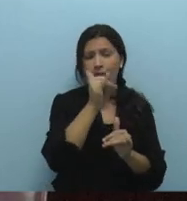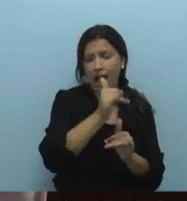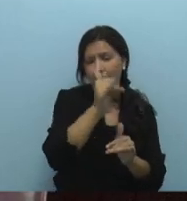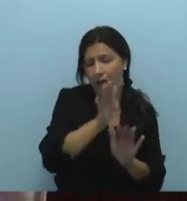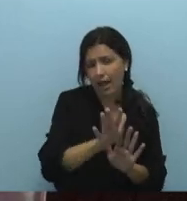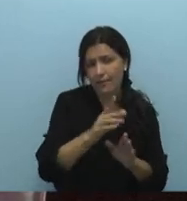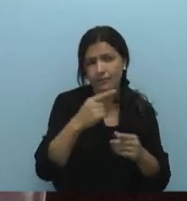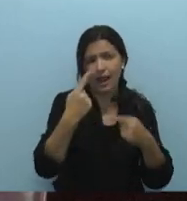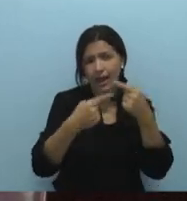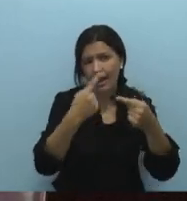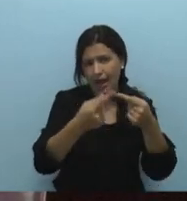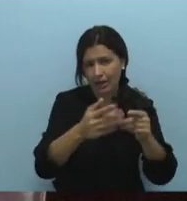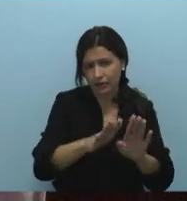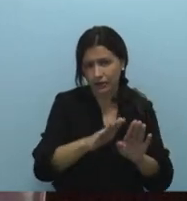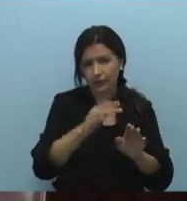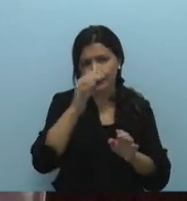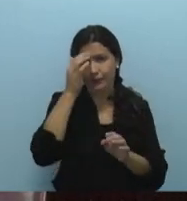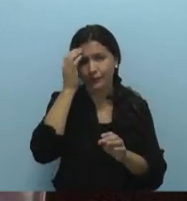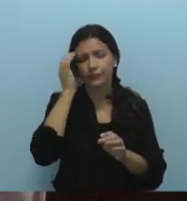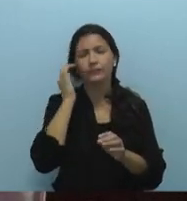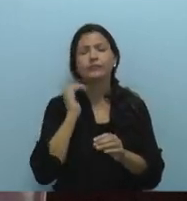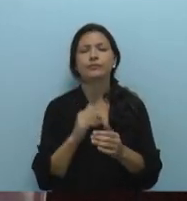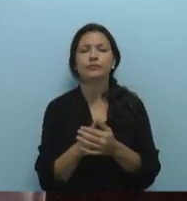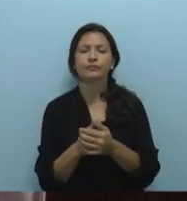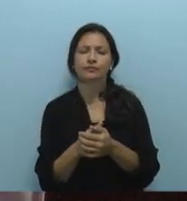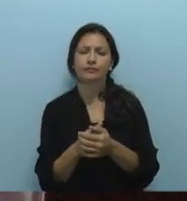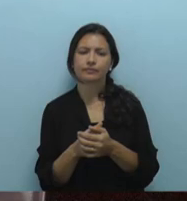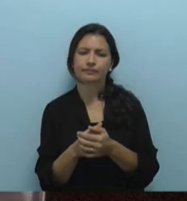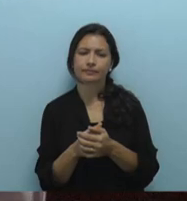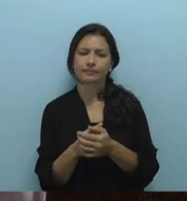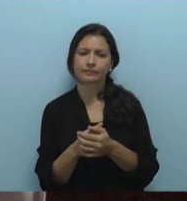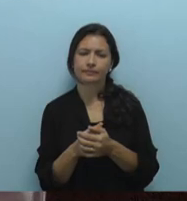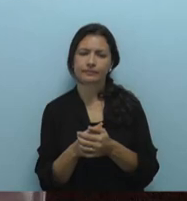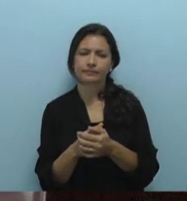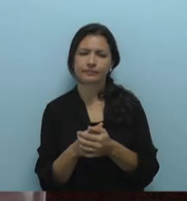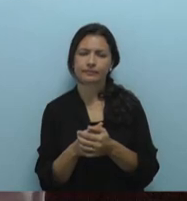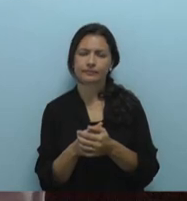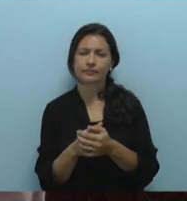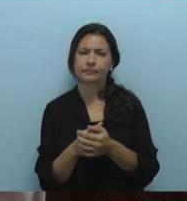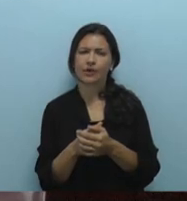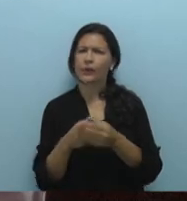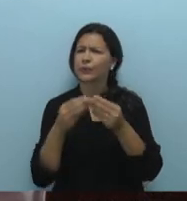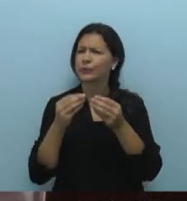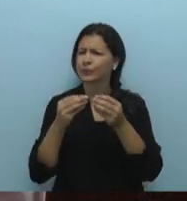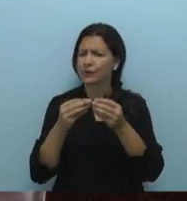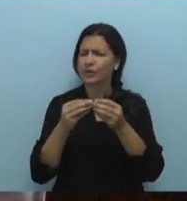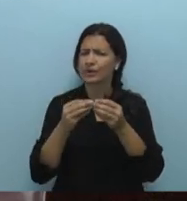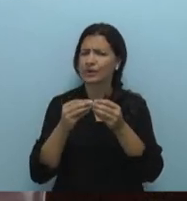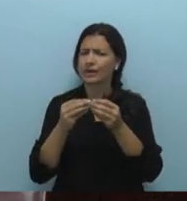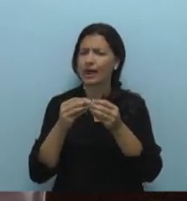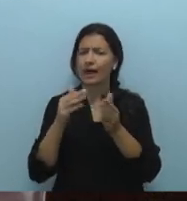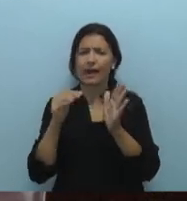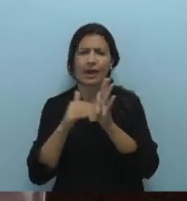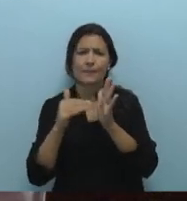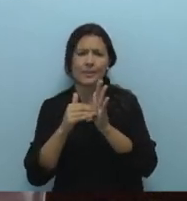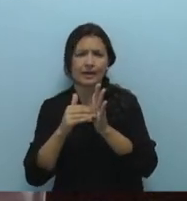de la pretensión de verdad, es porque en el ejemplo, incluso que acaba de dar Leonela, y los ejemplos que acaba de dar Claudia